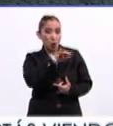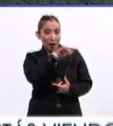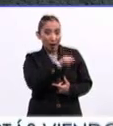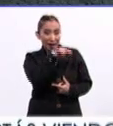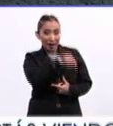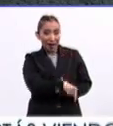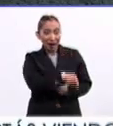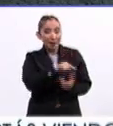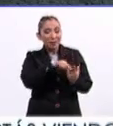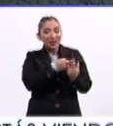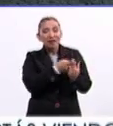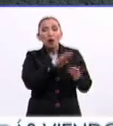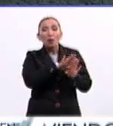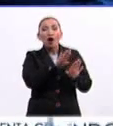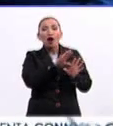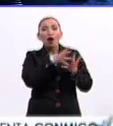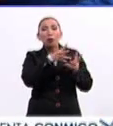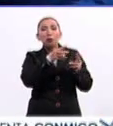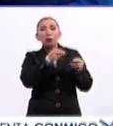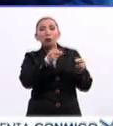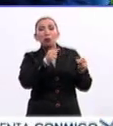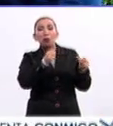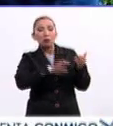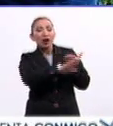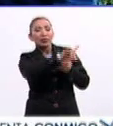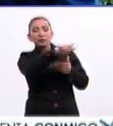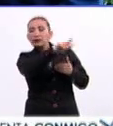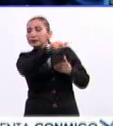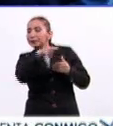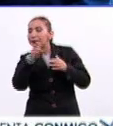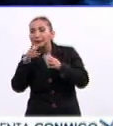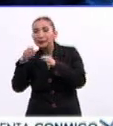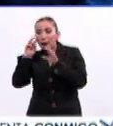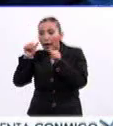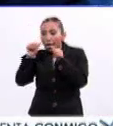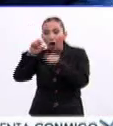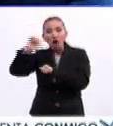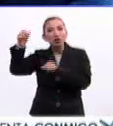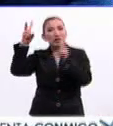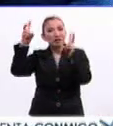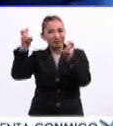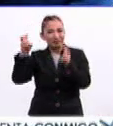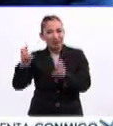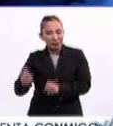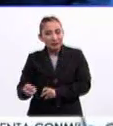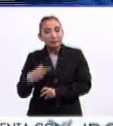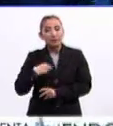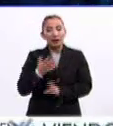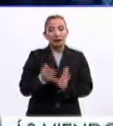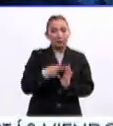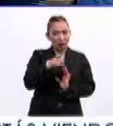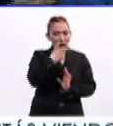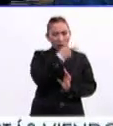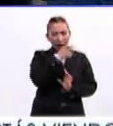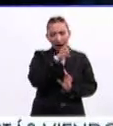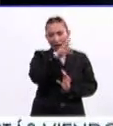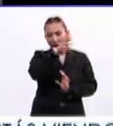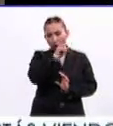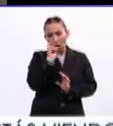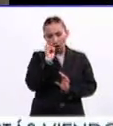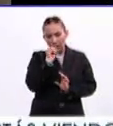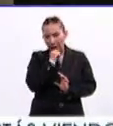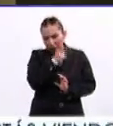empieza a ser relegada a un segundo término. Pero no tiene que ver el género. Pienso, por ejemplo, en todos los cambios que me dices, pero Quevedo